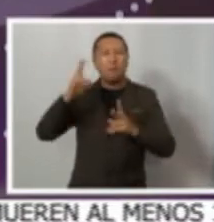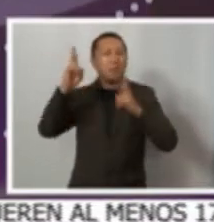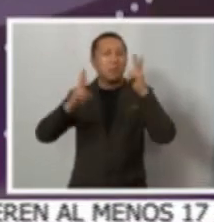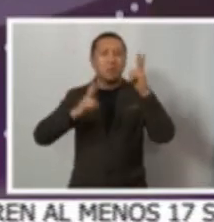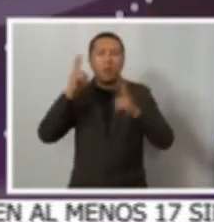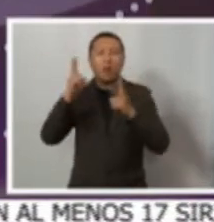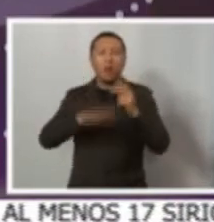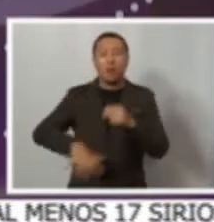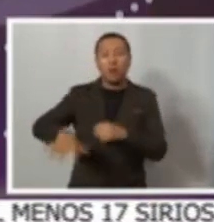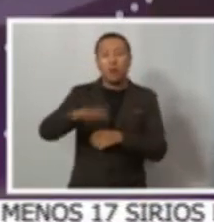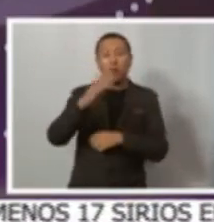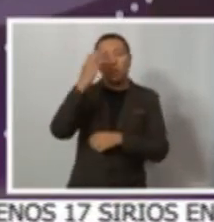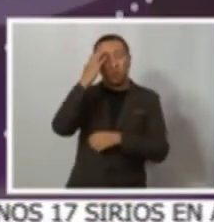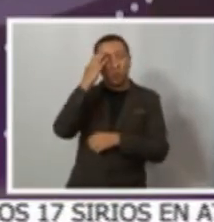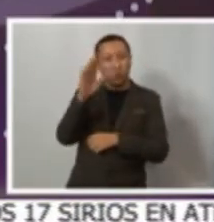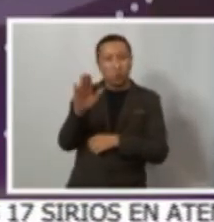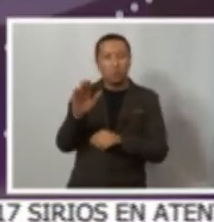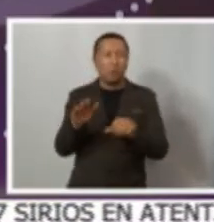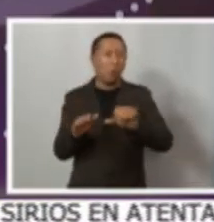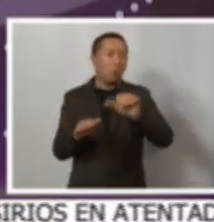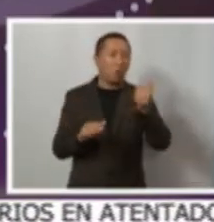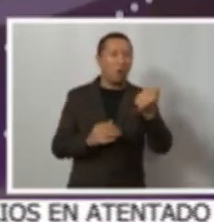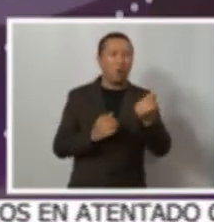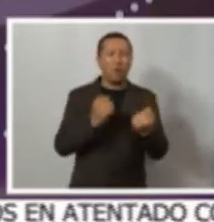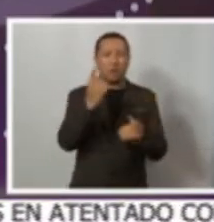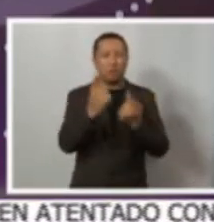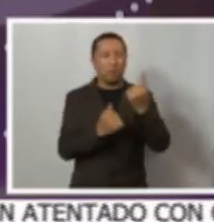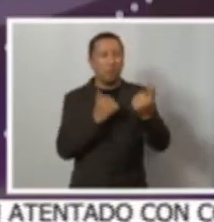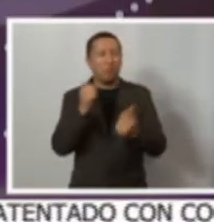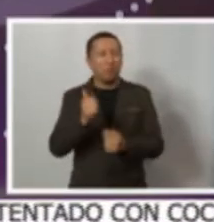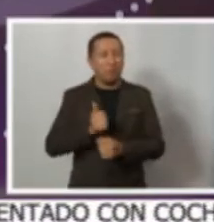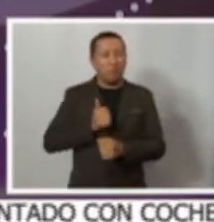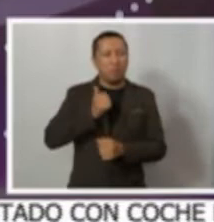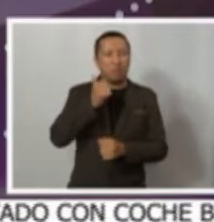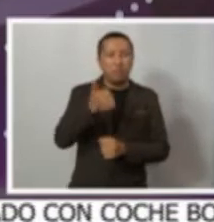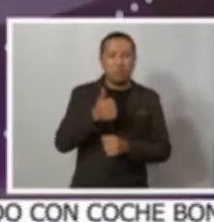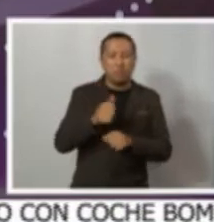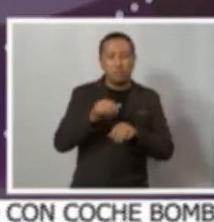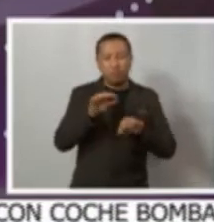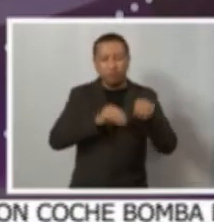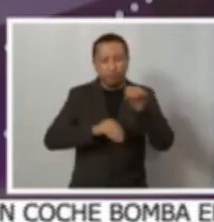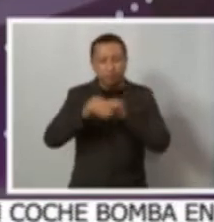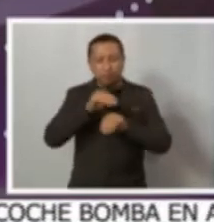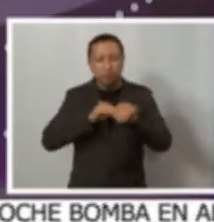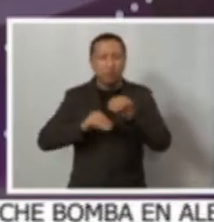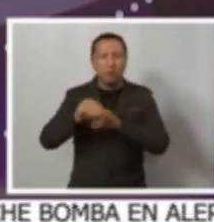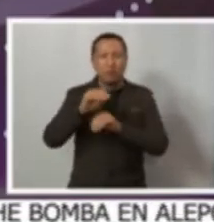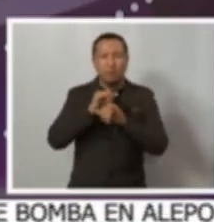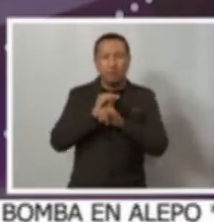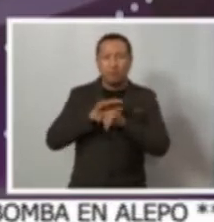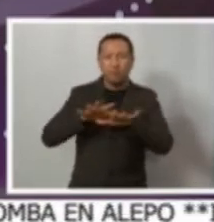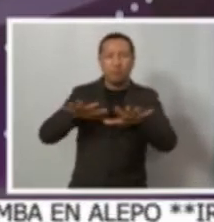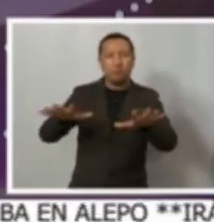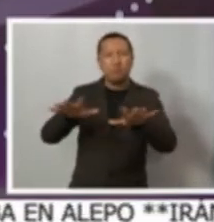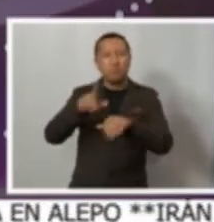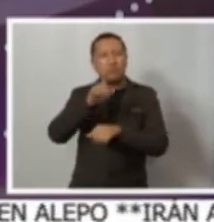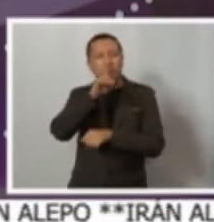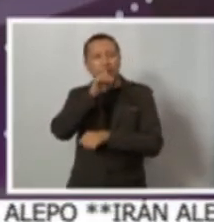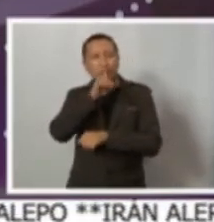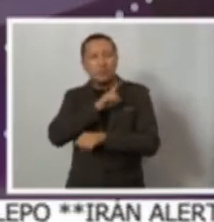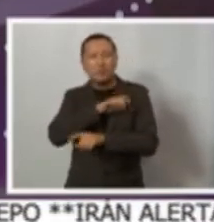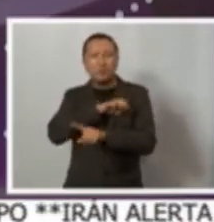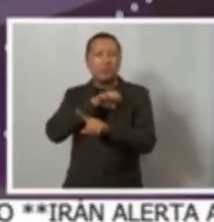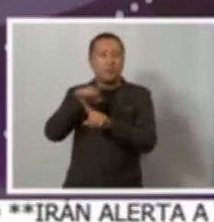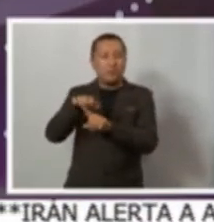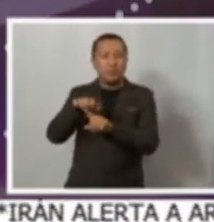maneja la dinámica en caso de algún huracán, la dinámica y la logística y cómo el gobierno del estado pues nos va